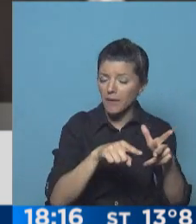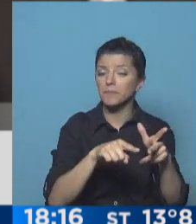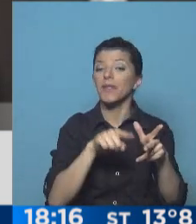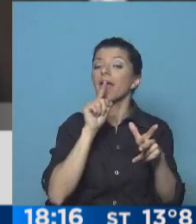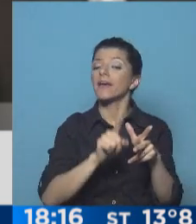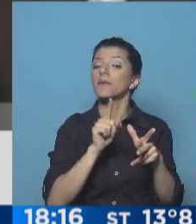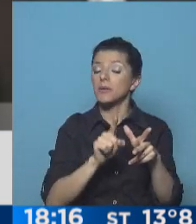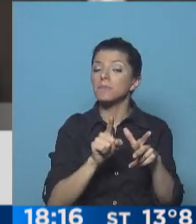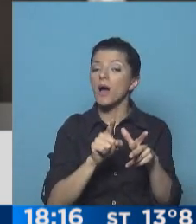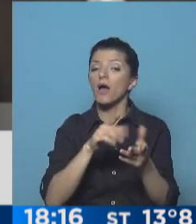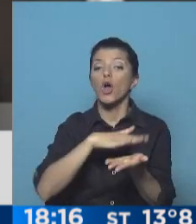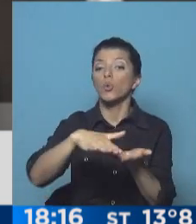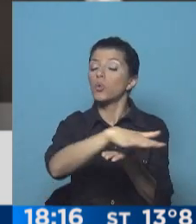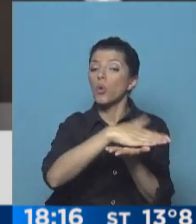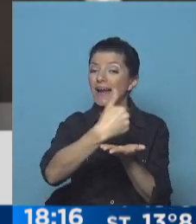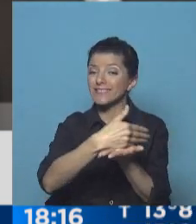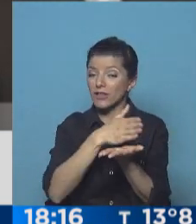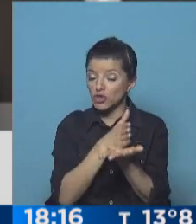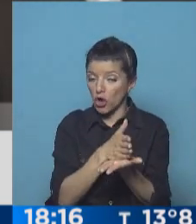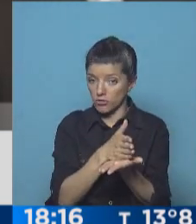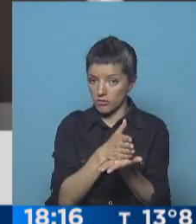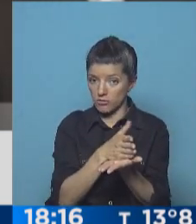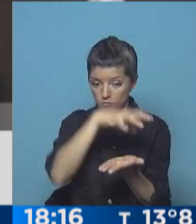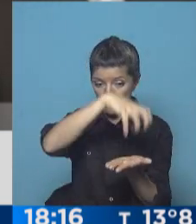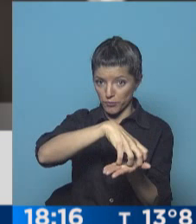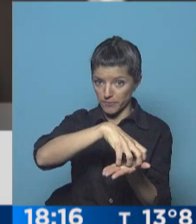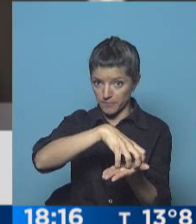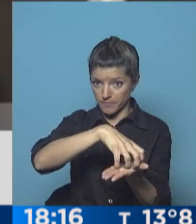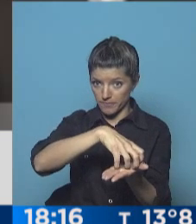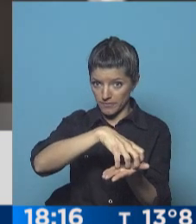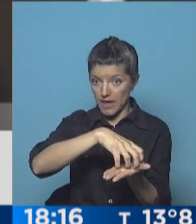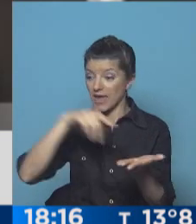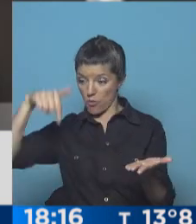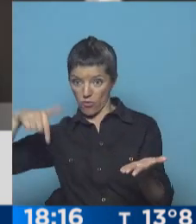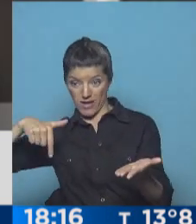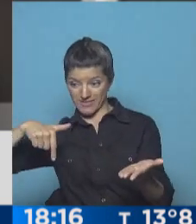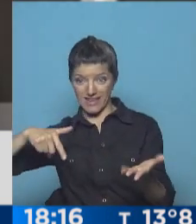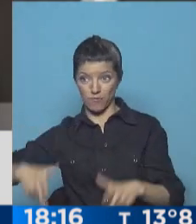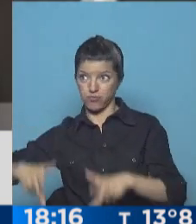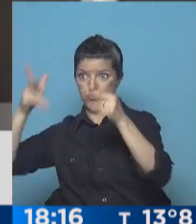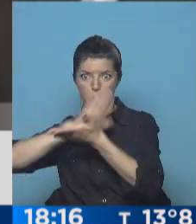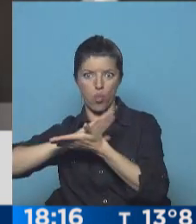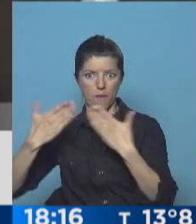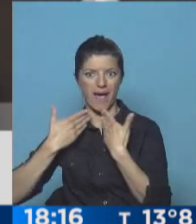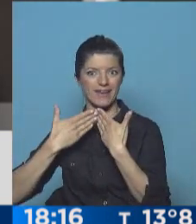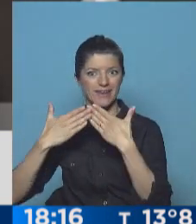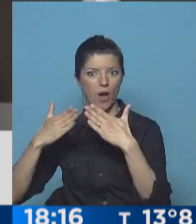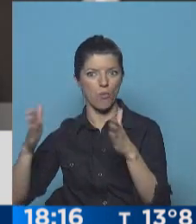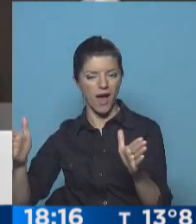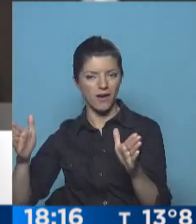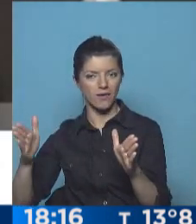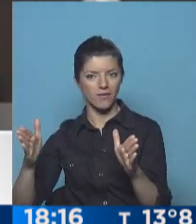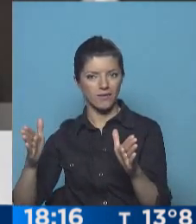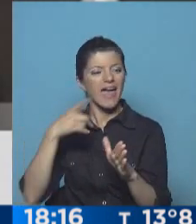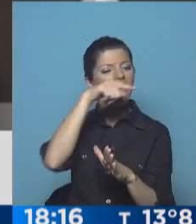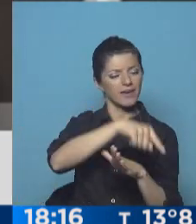estaba ubicada en un sector de la terminal y al inaugurar y habilitar esta nueva obra nos permite pasar a